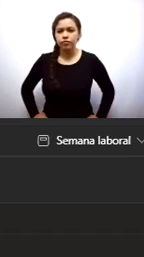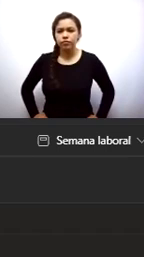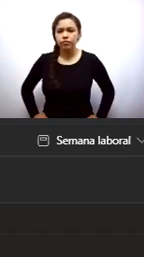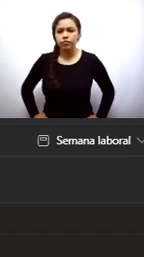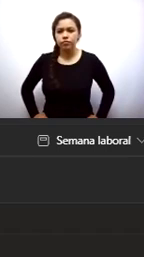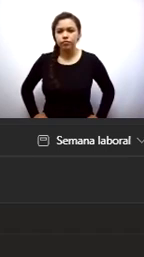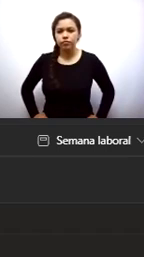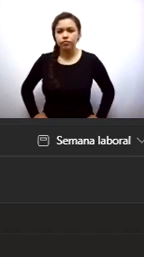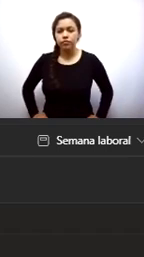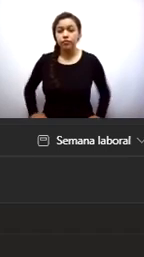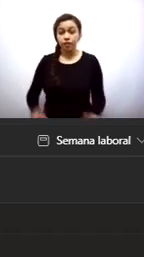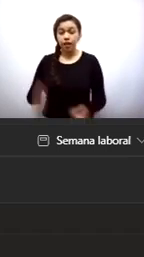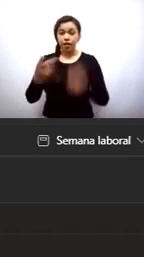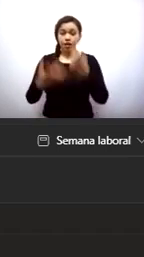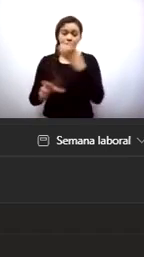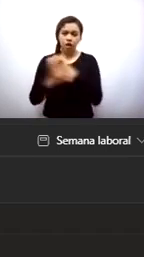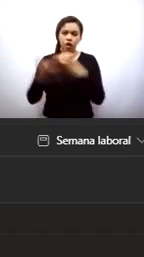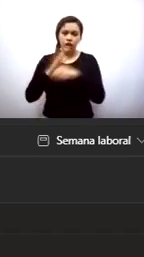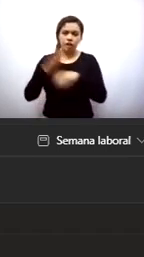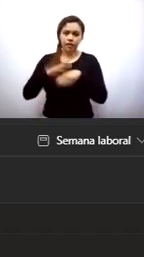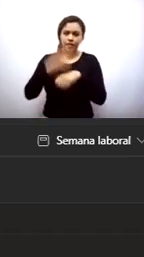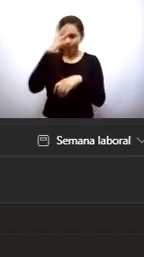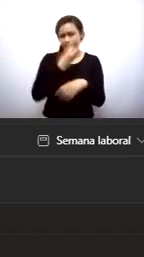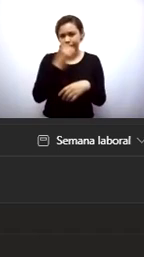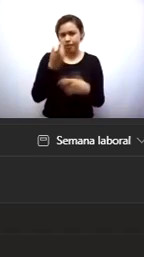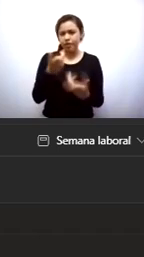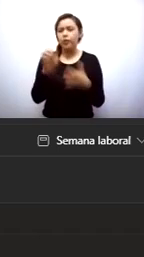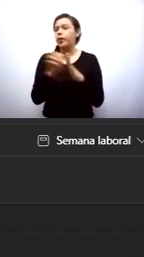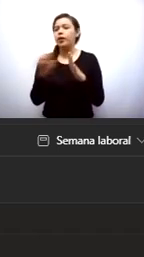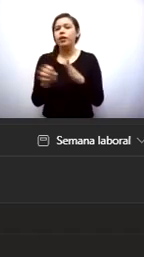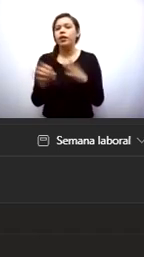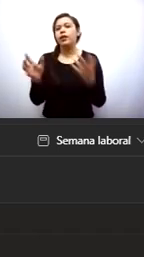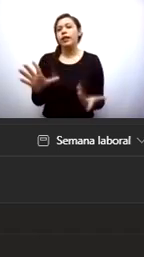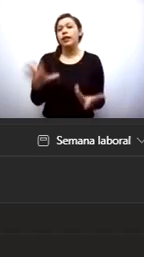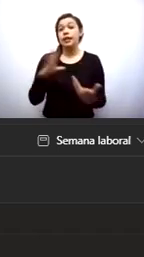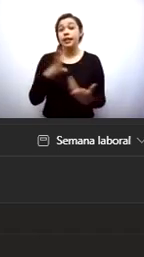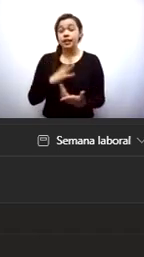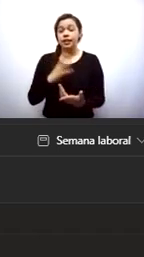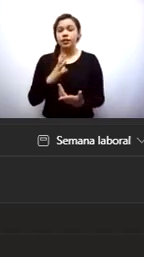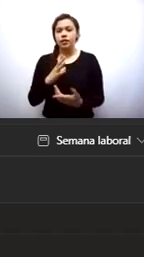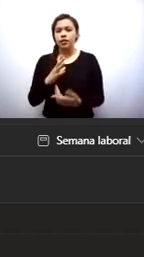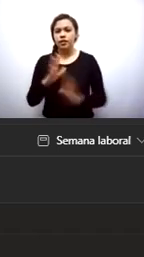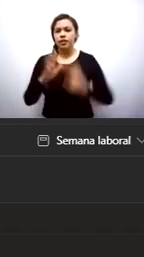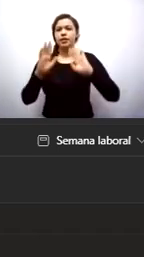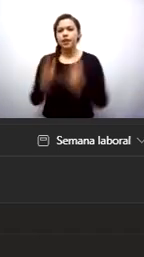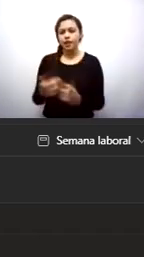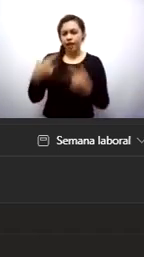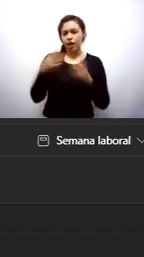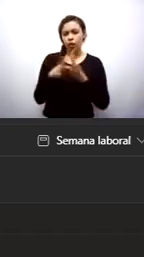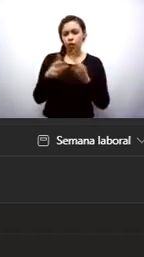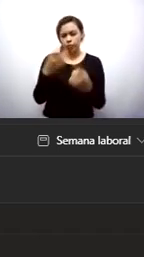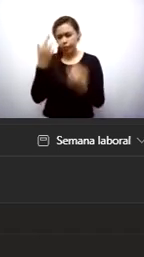Una de las grandes bondades que se tiene con Teams, por ejemplo, es que al ya familiarizarnos, perdón, con la interfaz, con cómo se